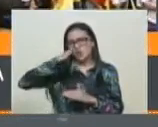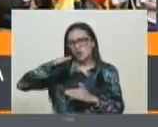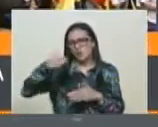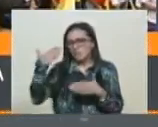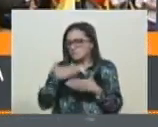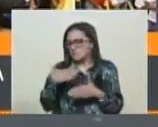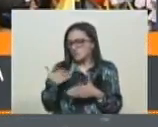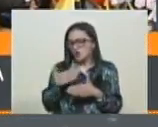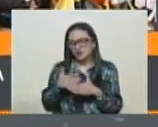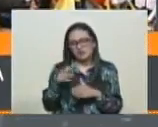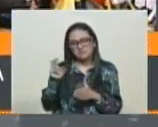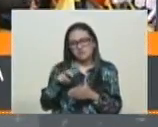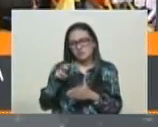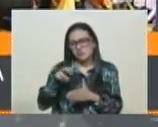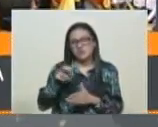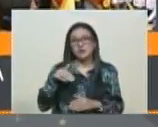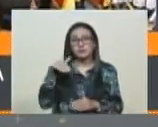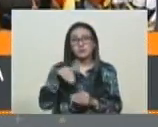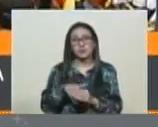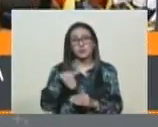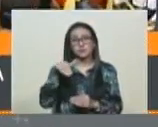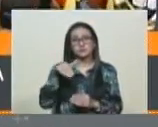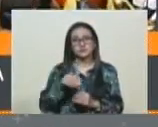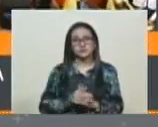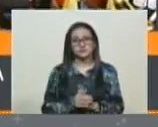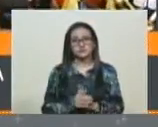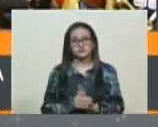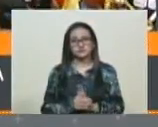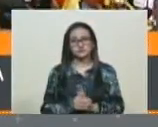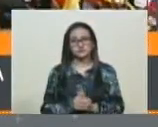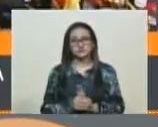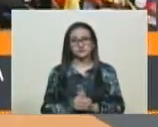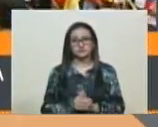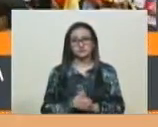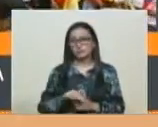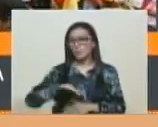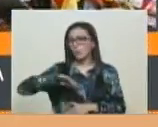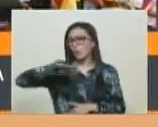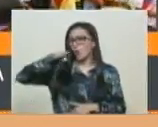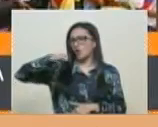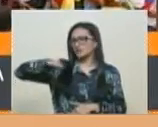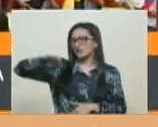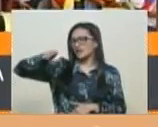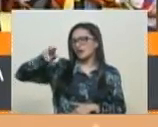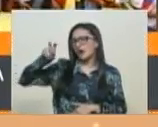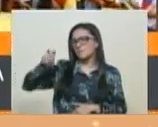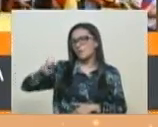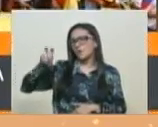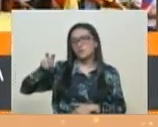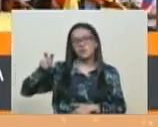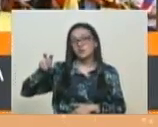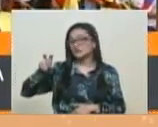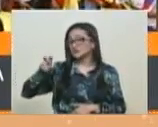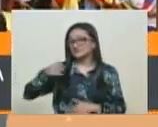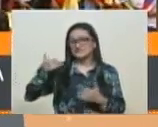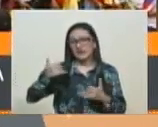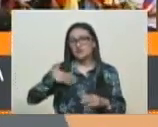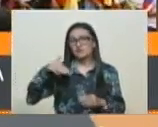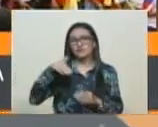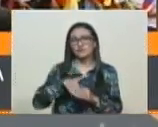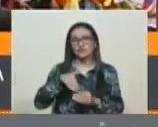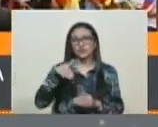corriente muy potente, pero que atravesaron ríos, que cruzaron montañas justamente para ir a ejercer su derecho al